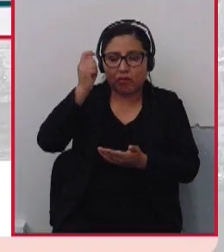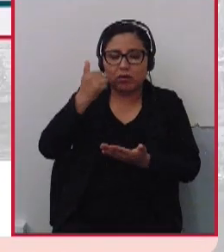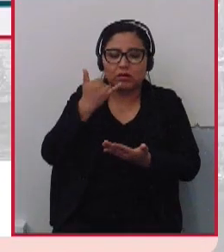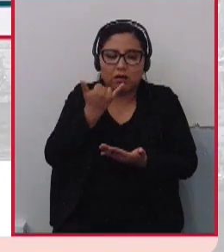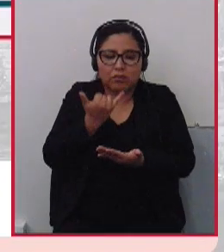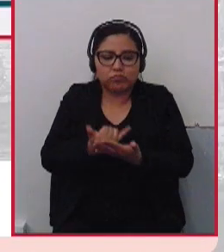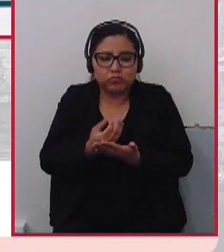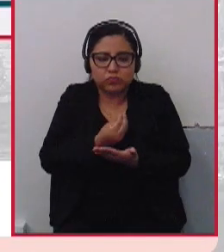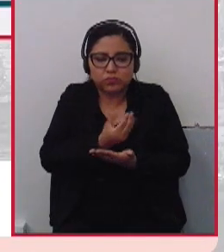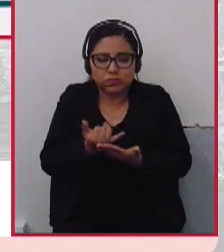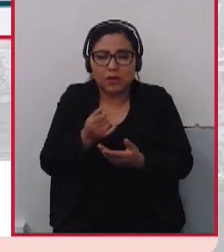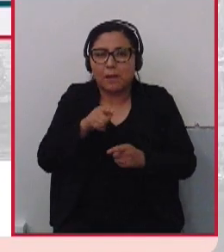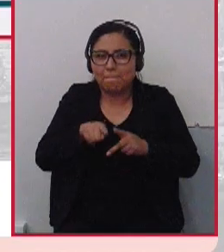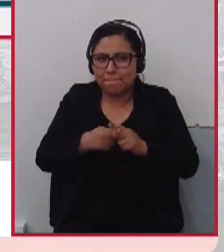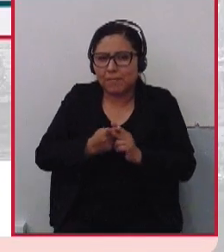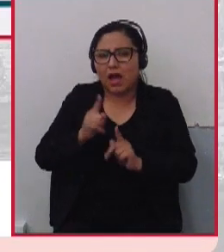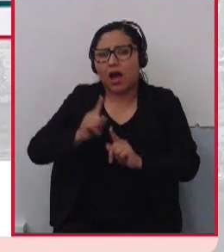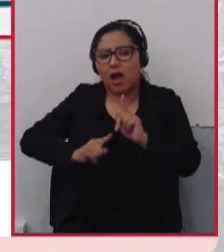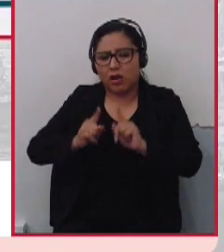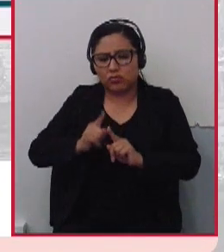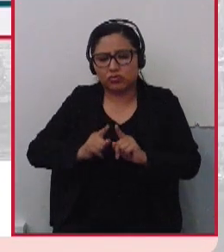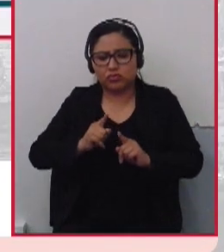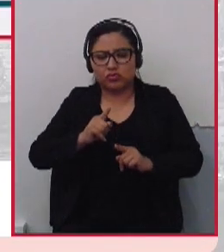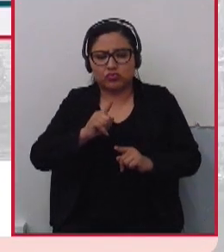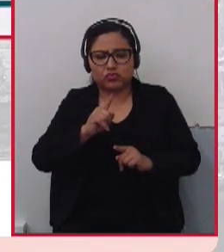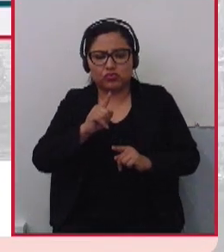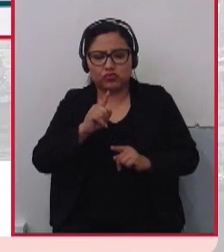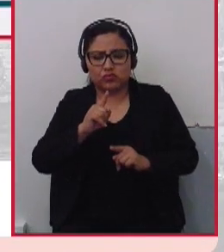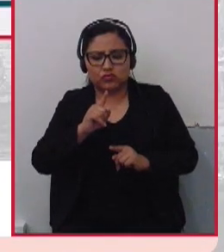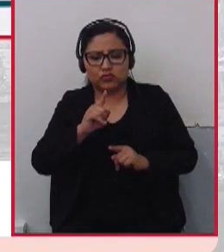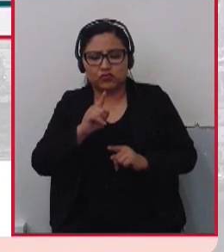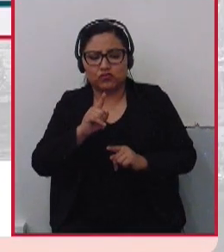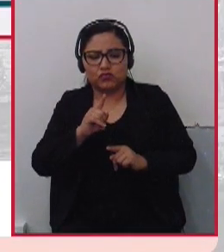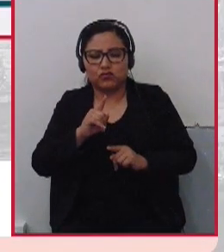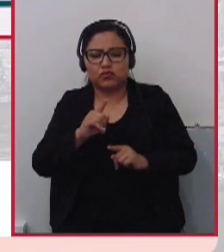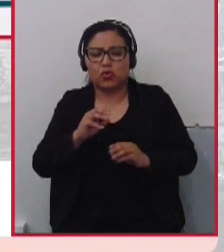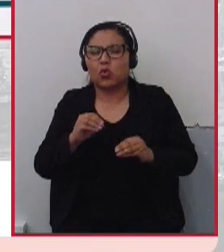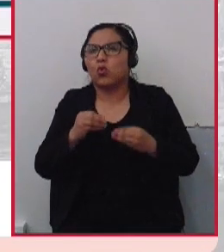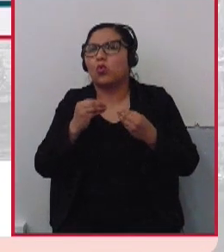los casos de aplicación, algunos flowsheets, cómo se